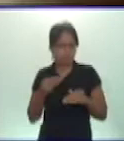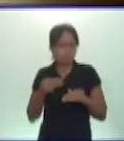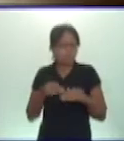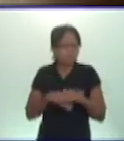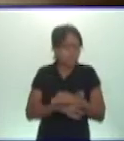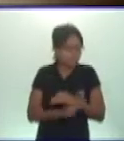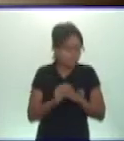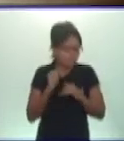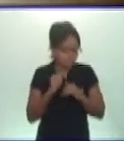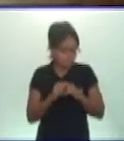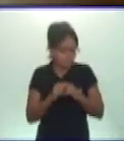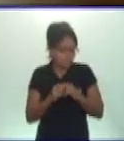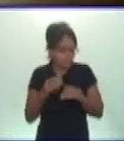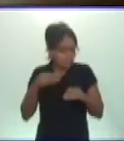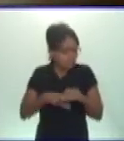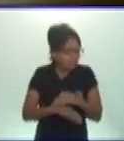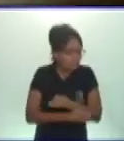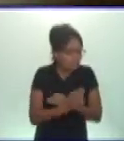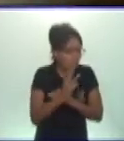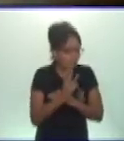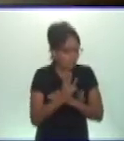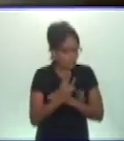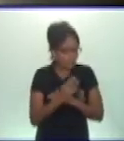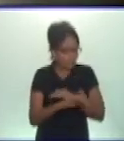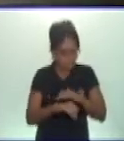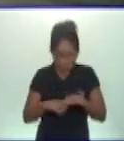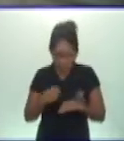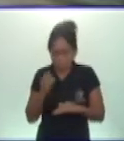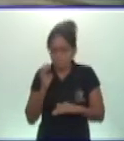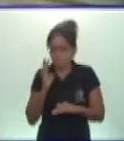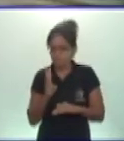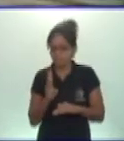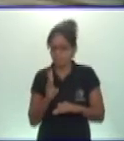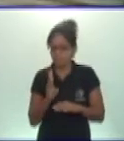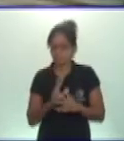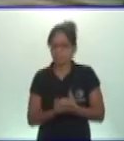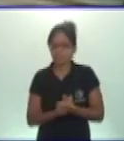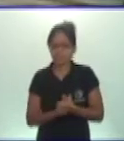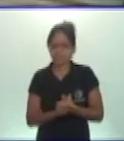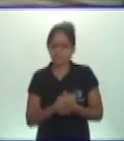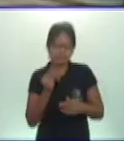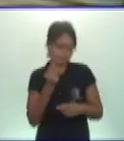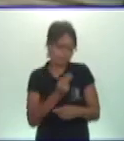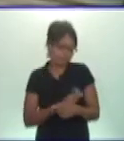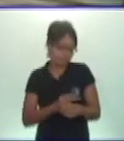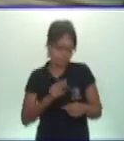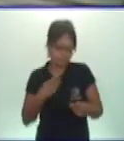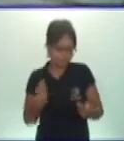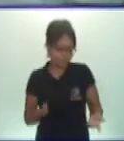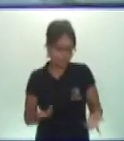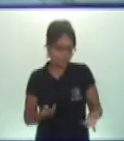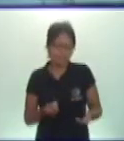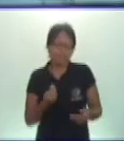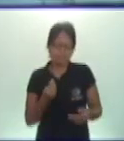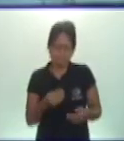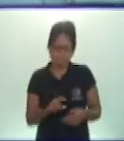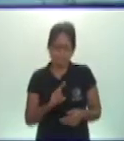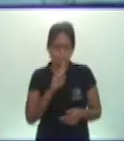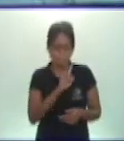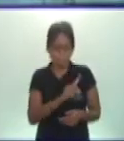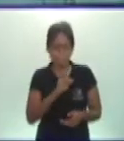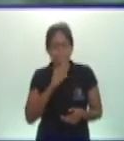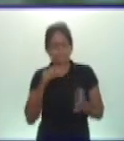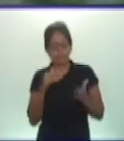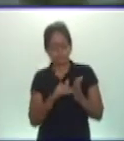posee 3 entradas y 3 salidas. Sus accesos fueron diseñados para permitir una capacidad máxima de 1.500 vehículos por hora y por